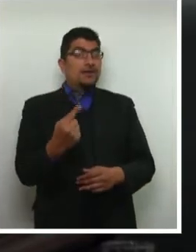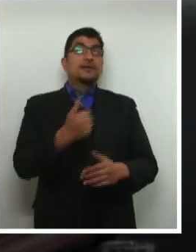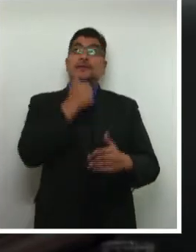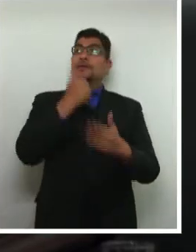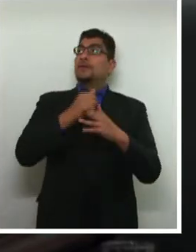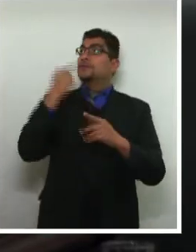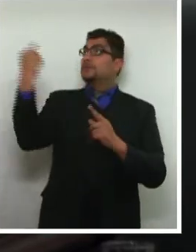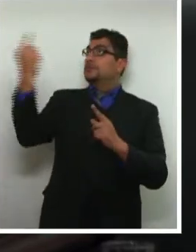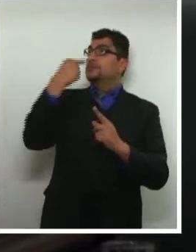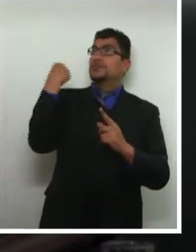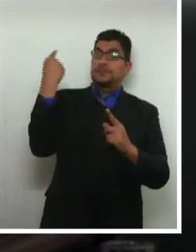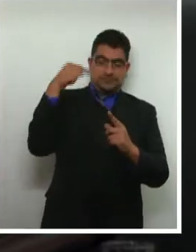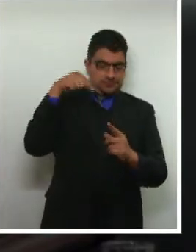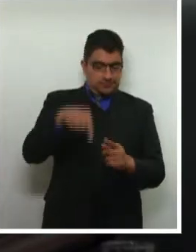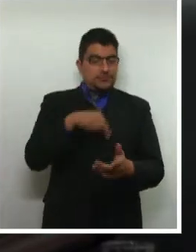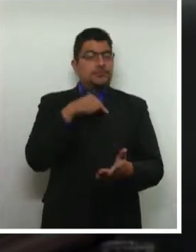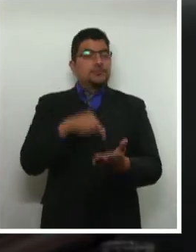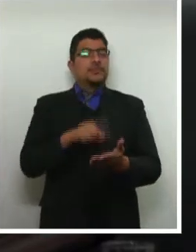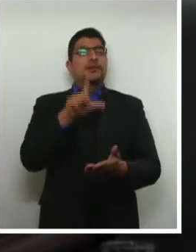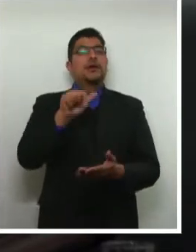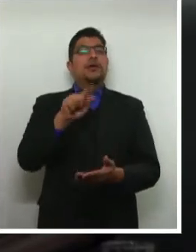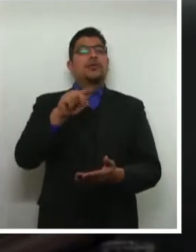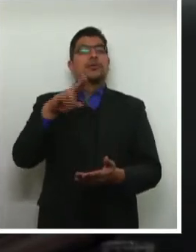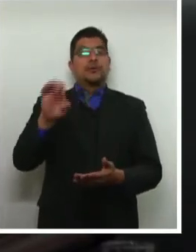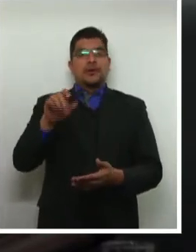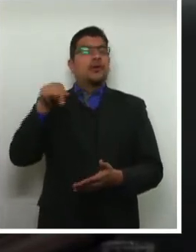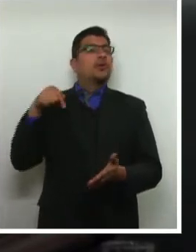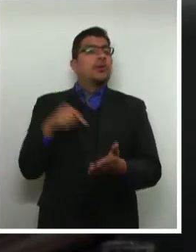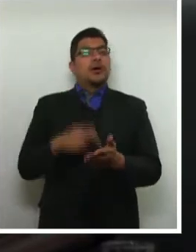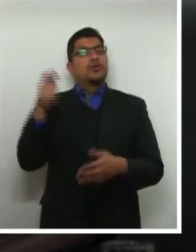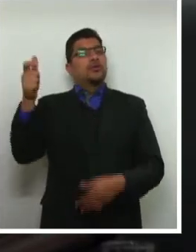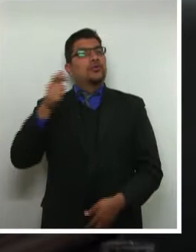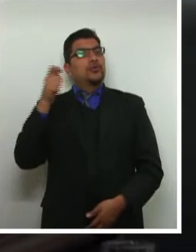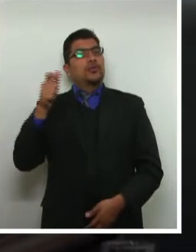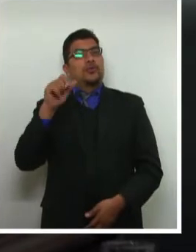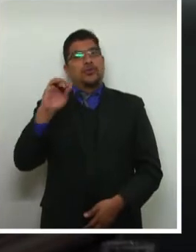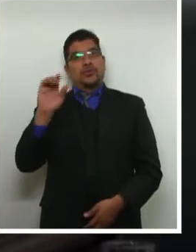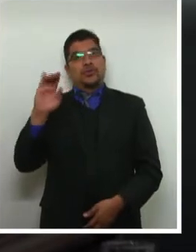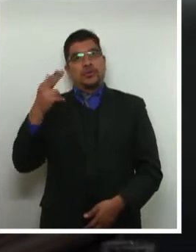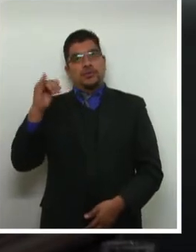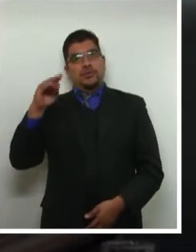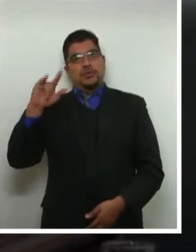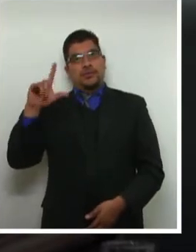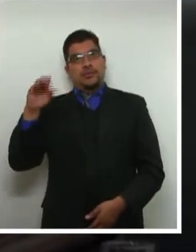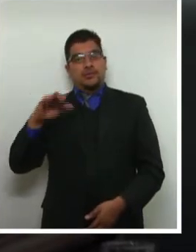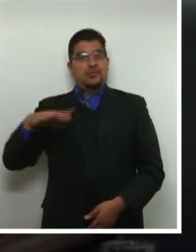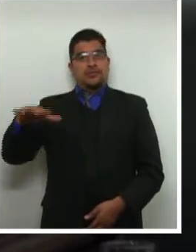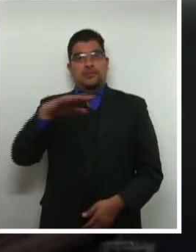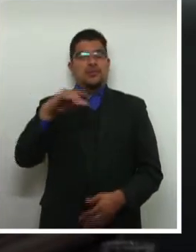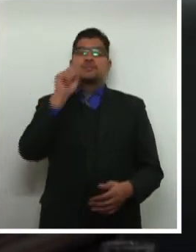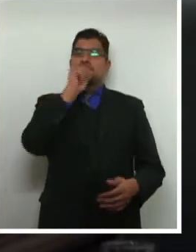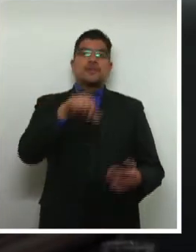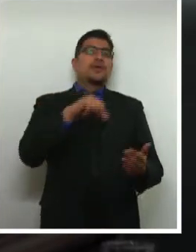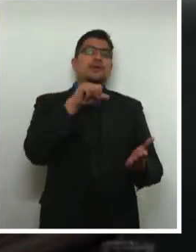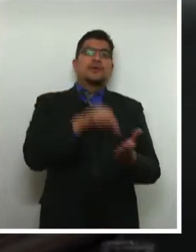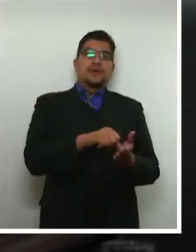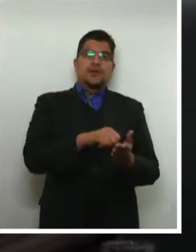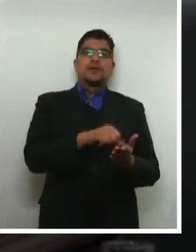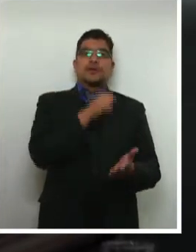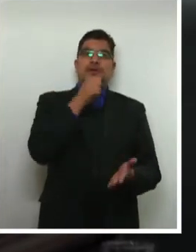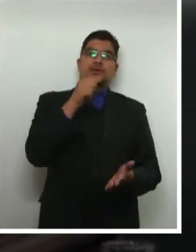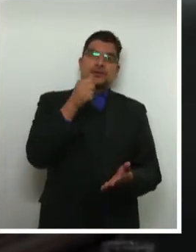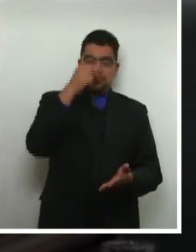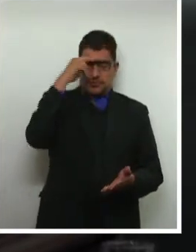ciudades en la zona lacustre de Xochimilco y en el centro histórico, lo que